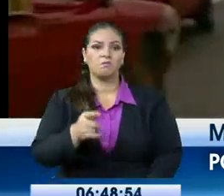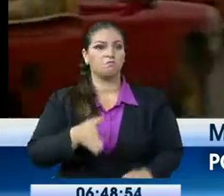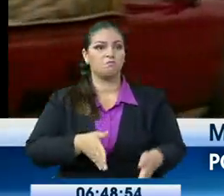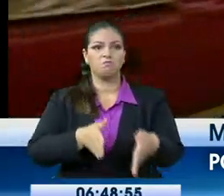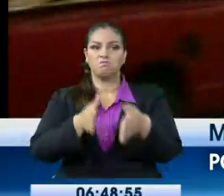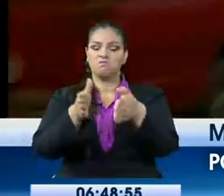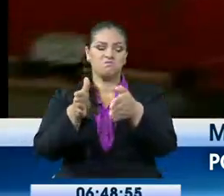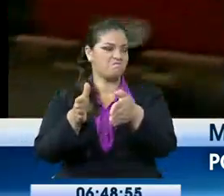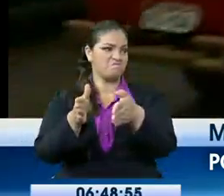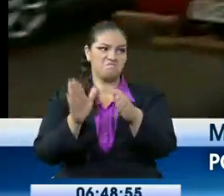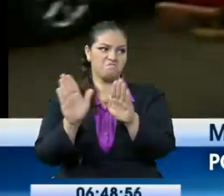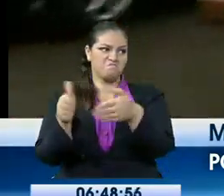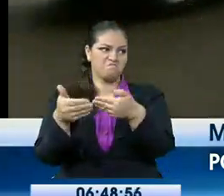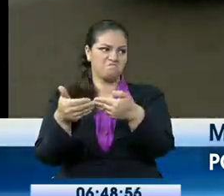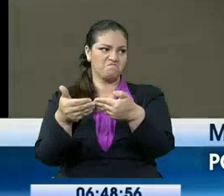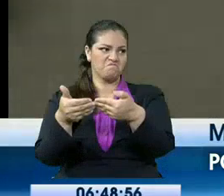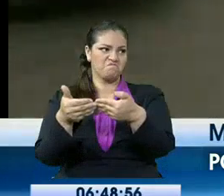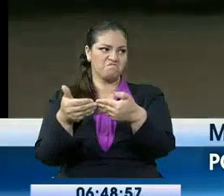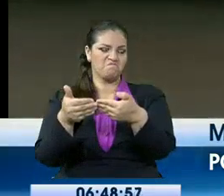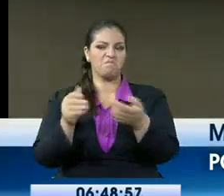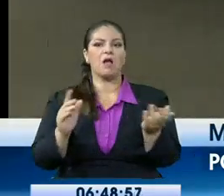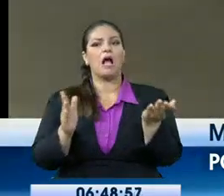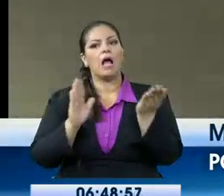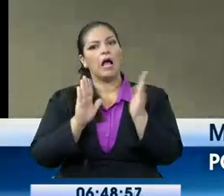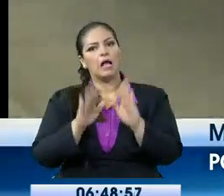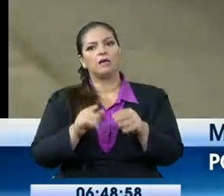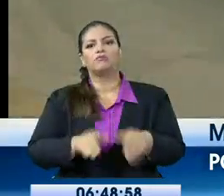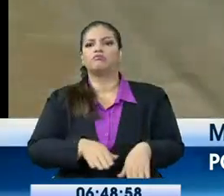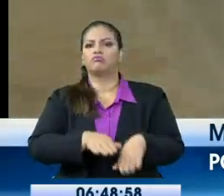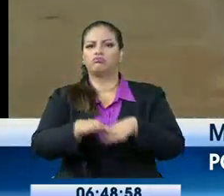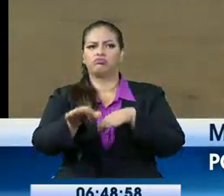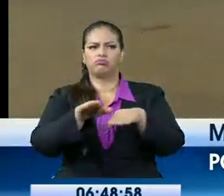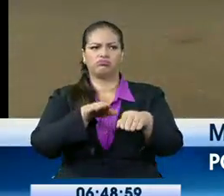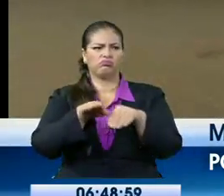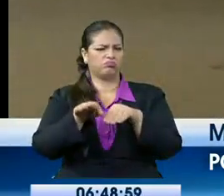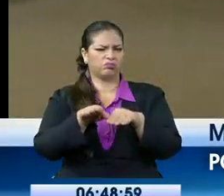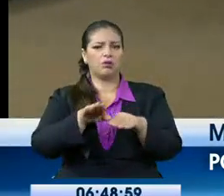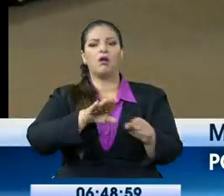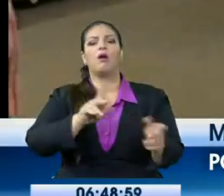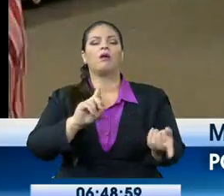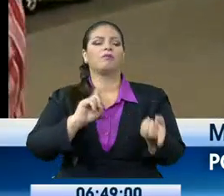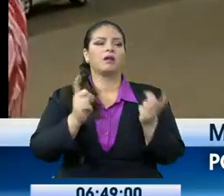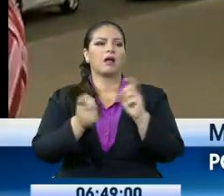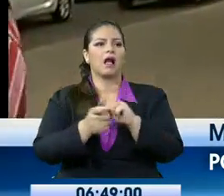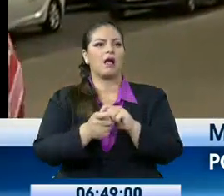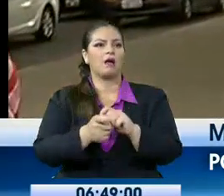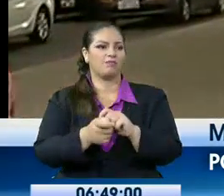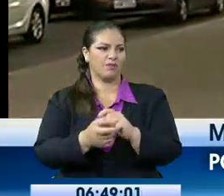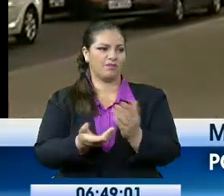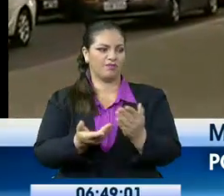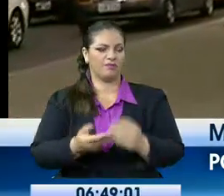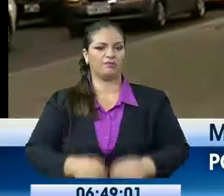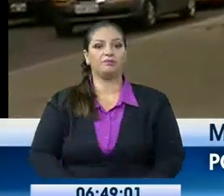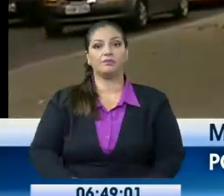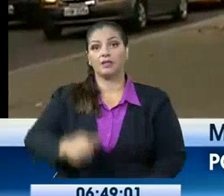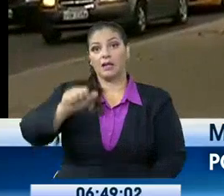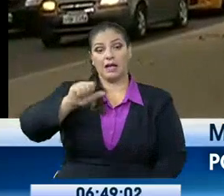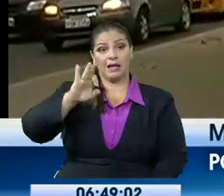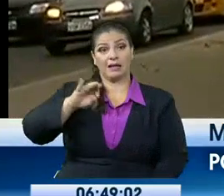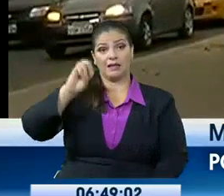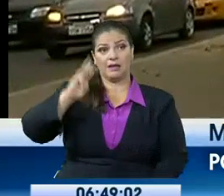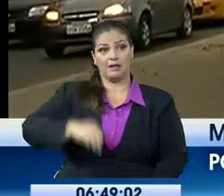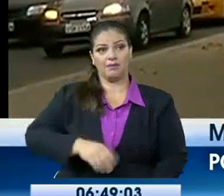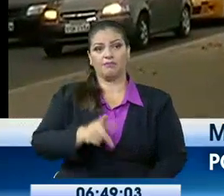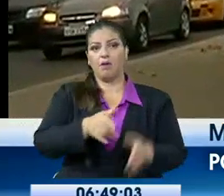Entonces se congestionaba todo en la mañana, en la tarde y en la noche. Entonces, lo de la ATM, por mejor